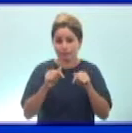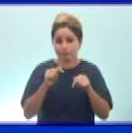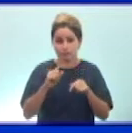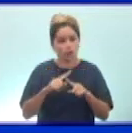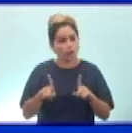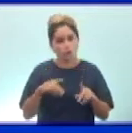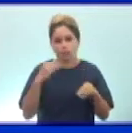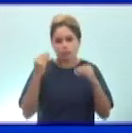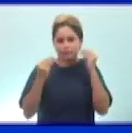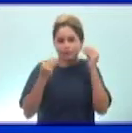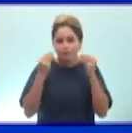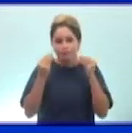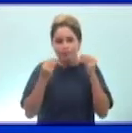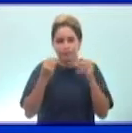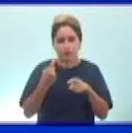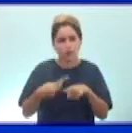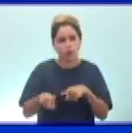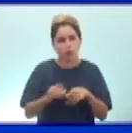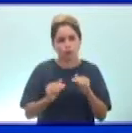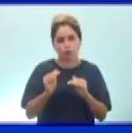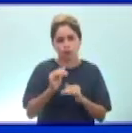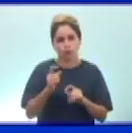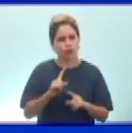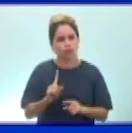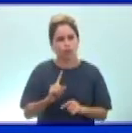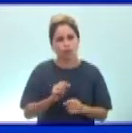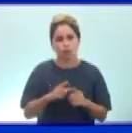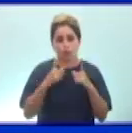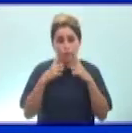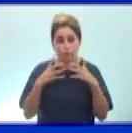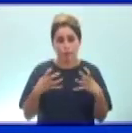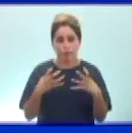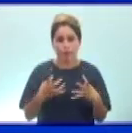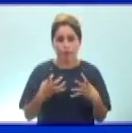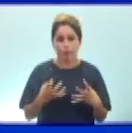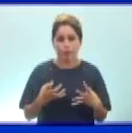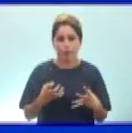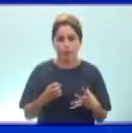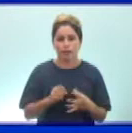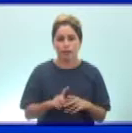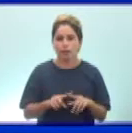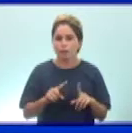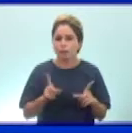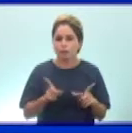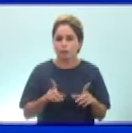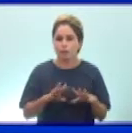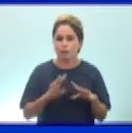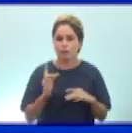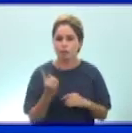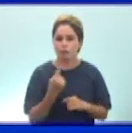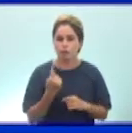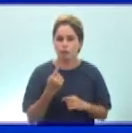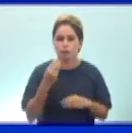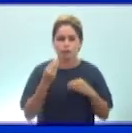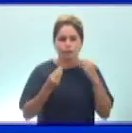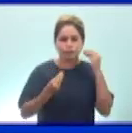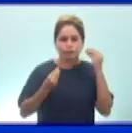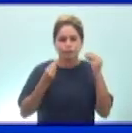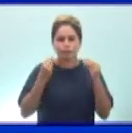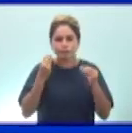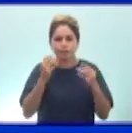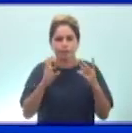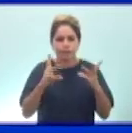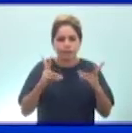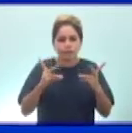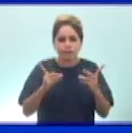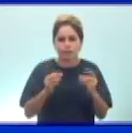otro subnivel o que exista otro orbital. Esto es de vital importancia porque cuando nosotros analizamos la cantidad de subniveles que